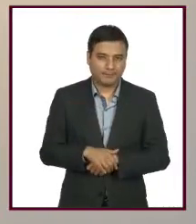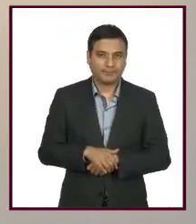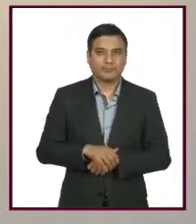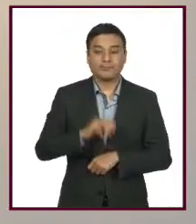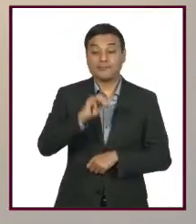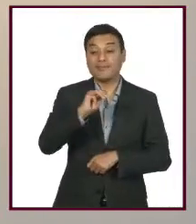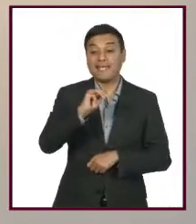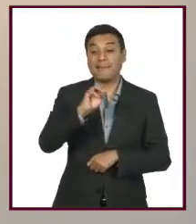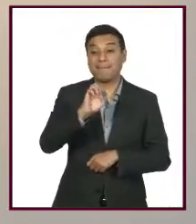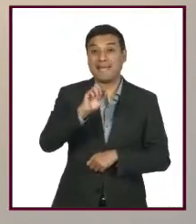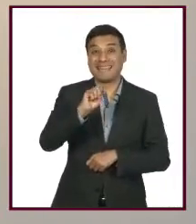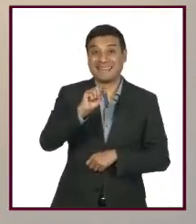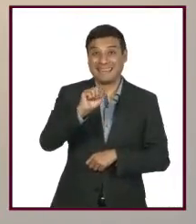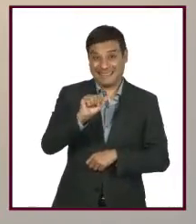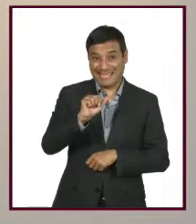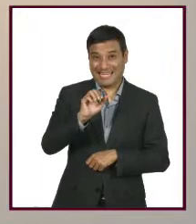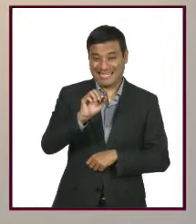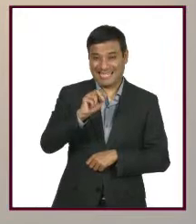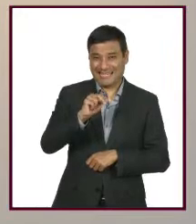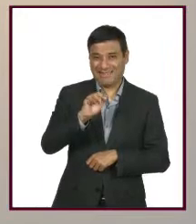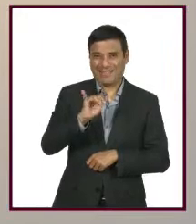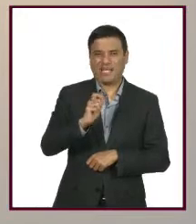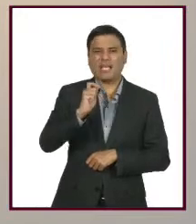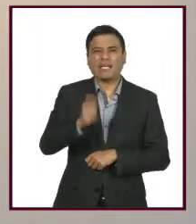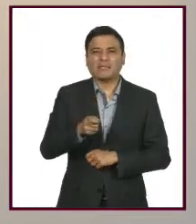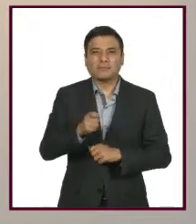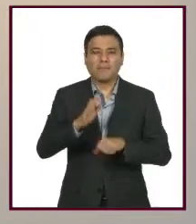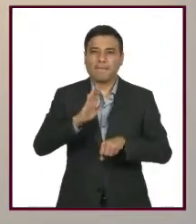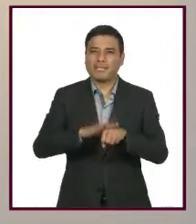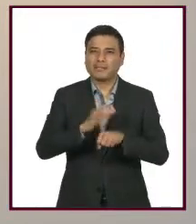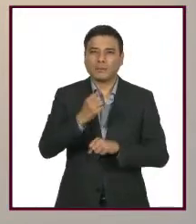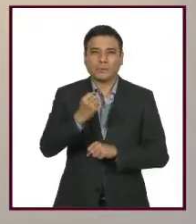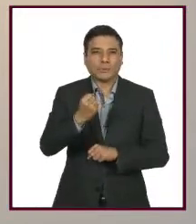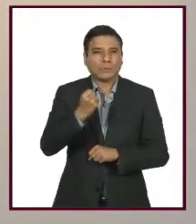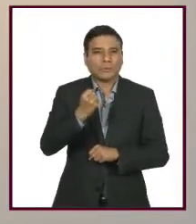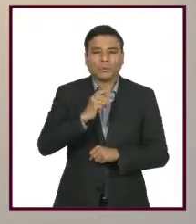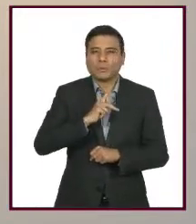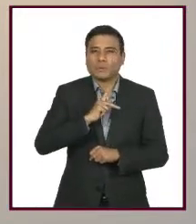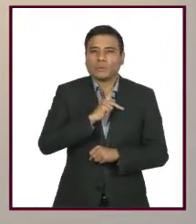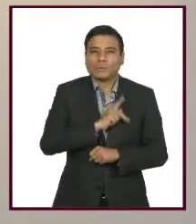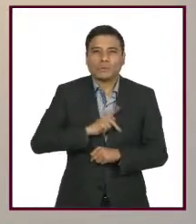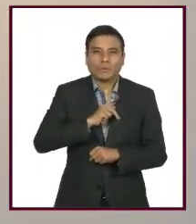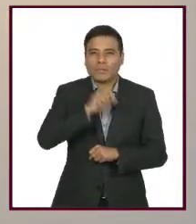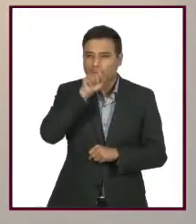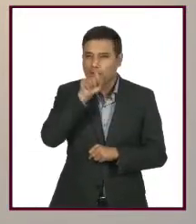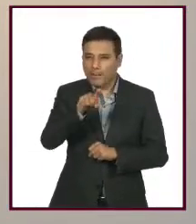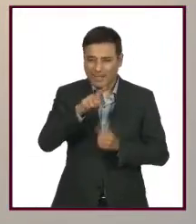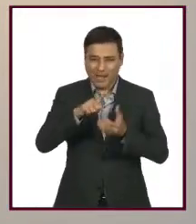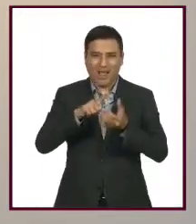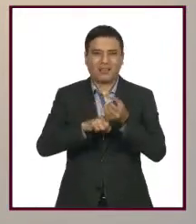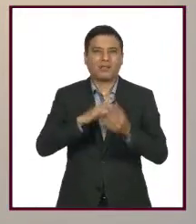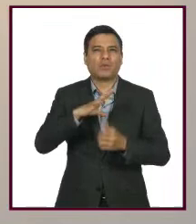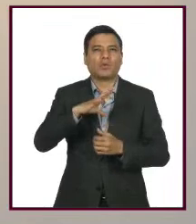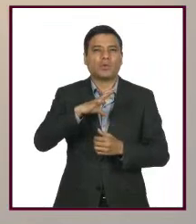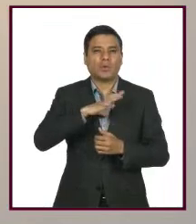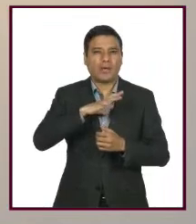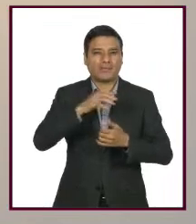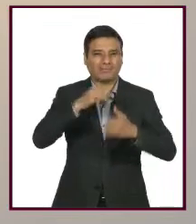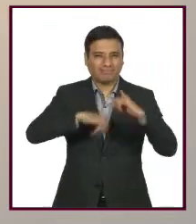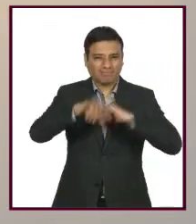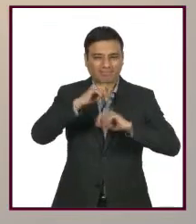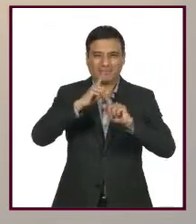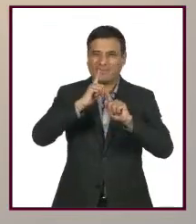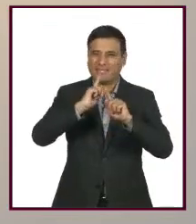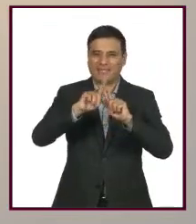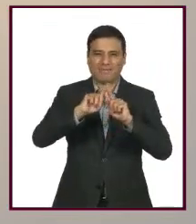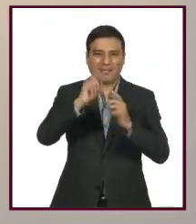La metanfetamina es mucho más tóxica y también tiene otro tipo de sustancias agregadas, como lo hemos